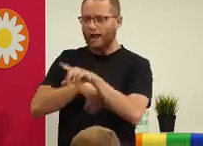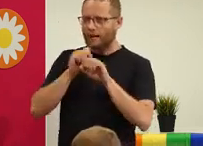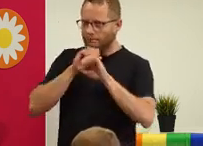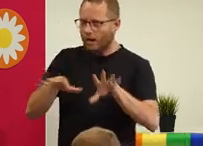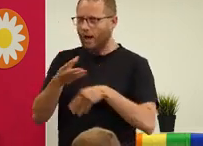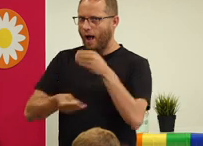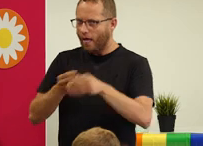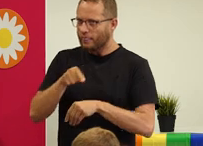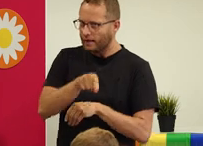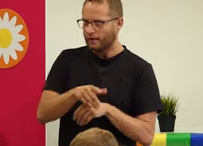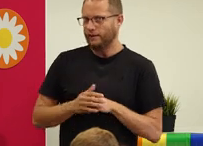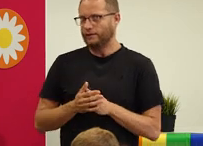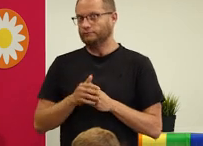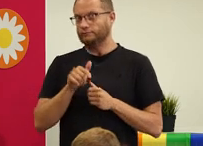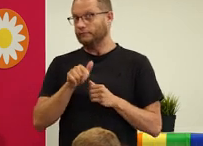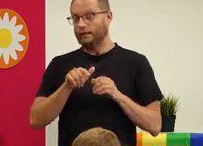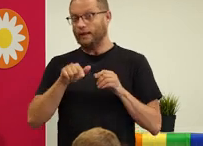que son los que, en definitiva,